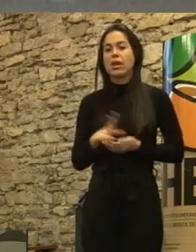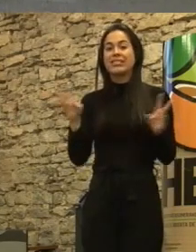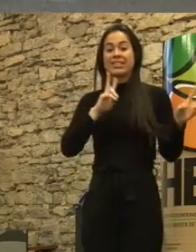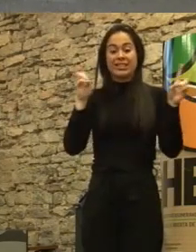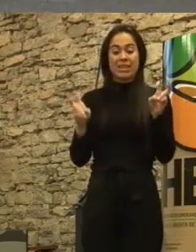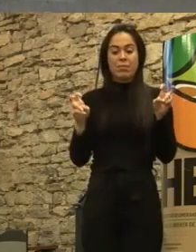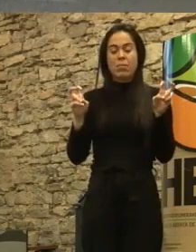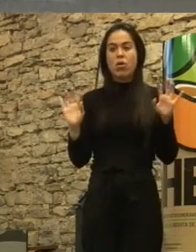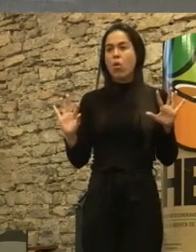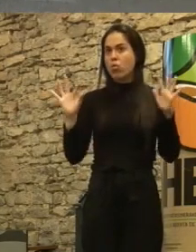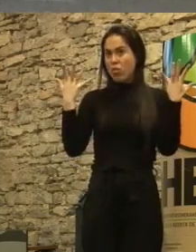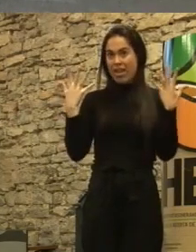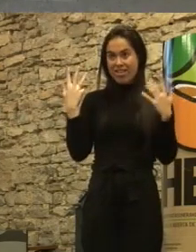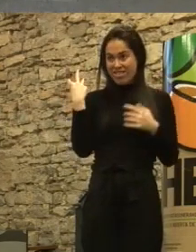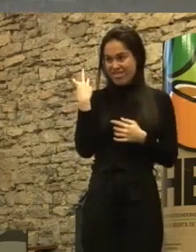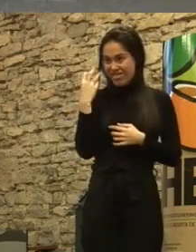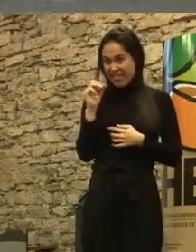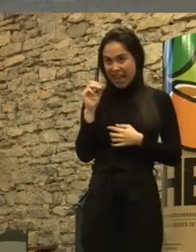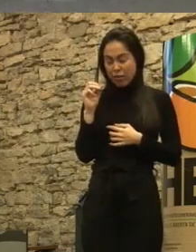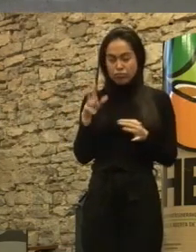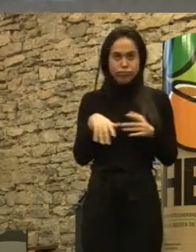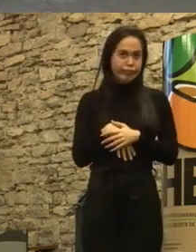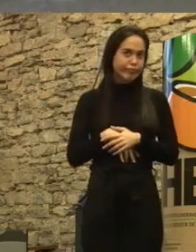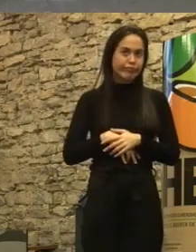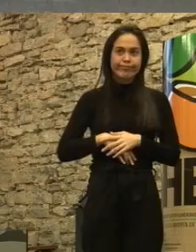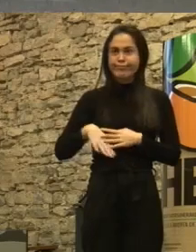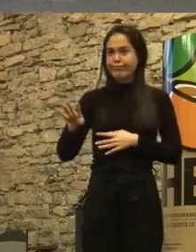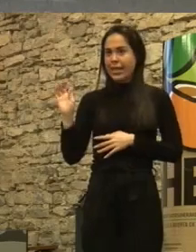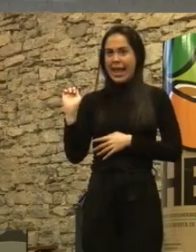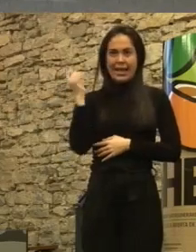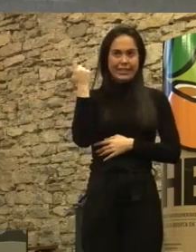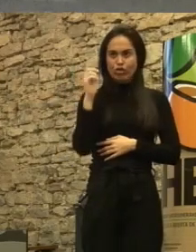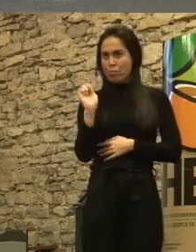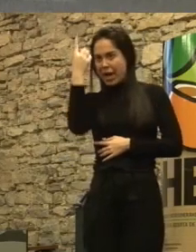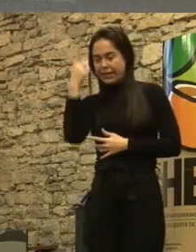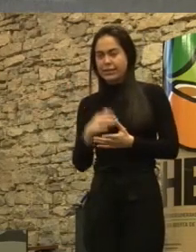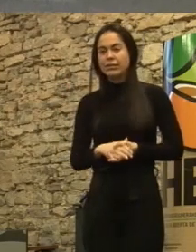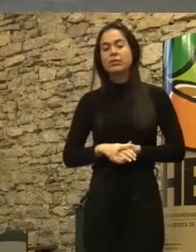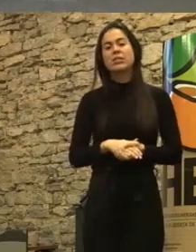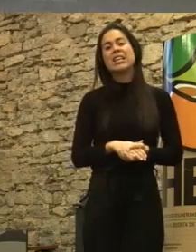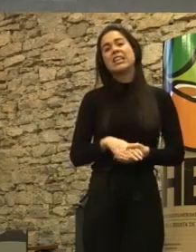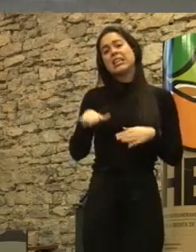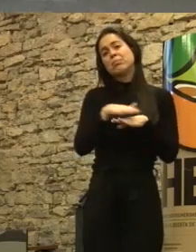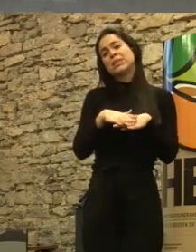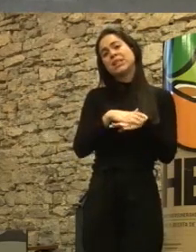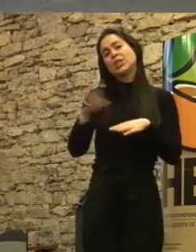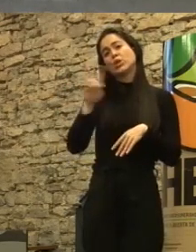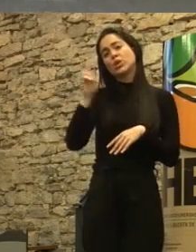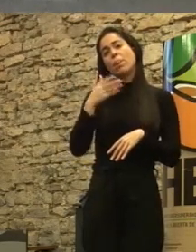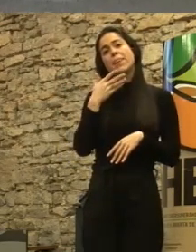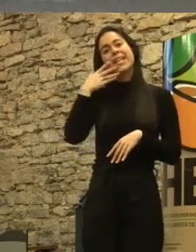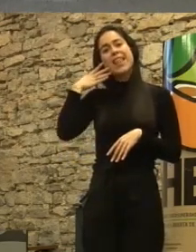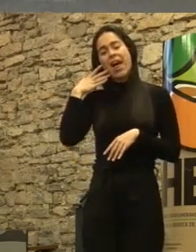movilización, la del otro día fue la más grande. Y otra cosa muy fundamental es la